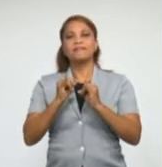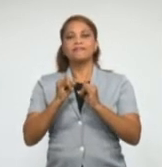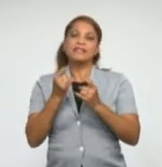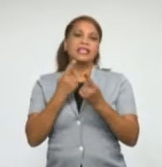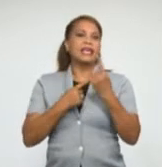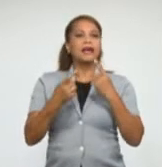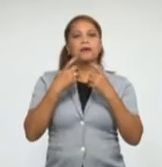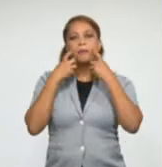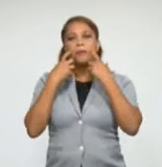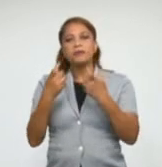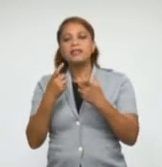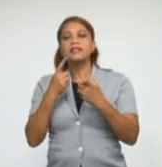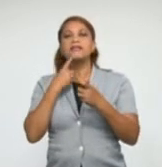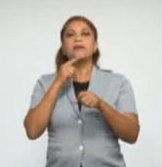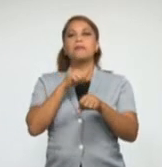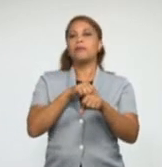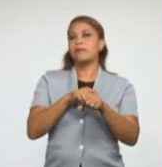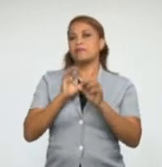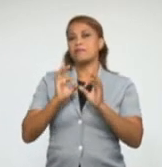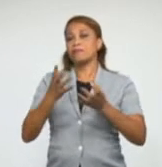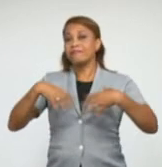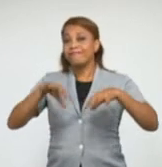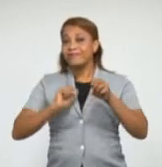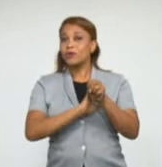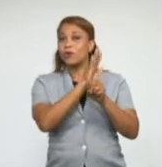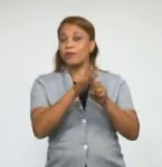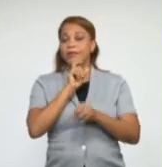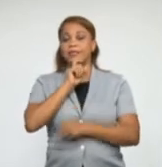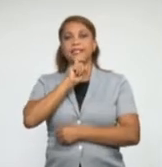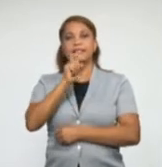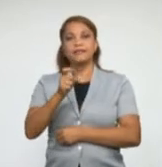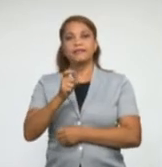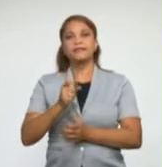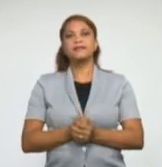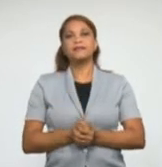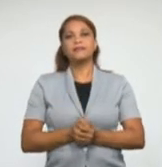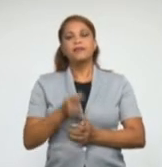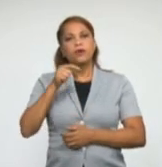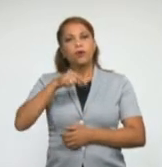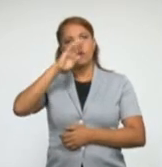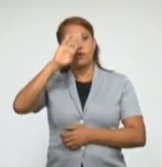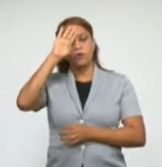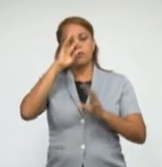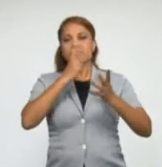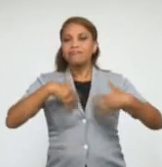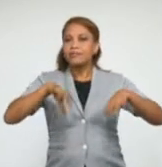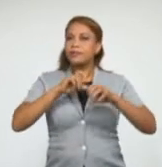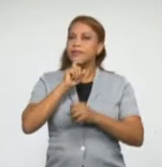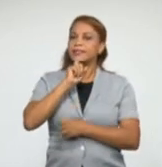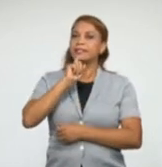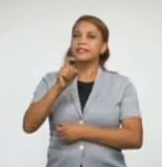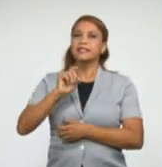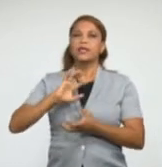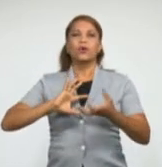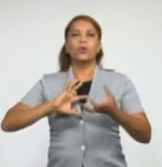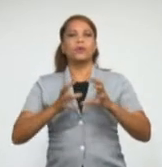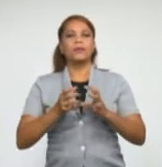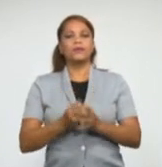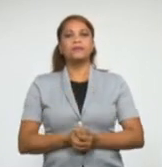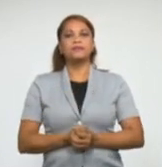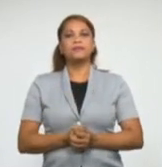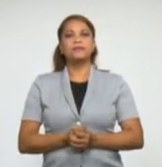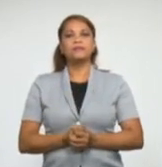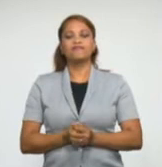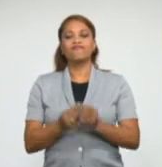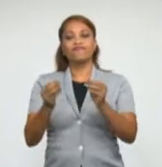este largo camino de batalla contra el SARS-CoV-2, hoy Cuba con una situación muy compleja ante la fuerte transmisión.